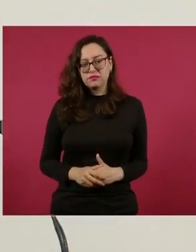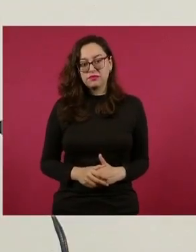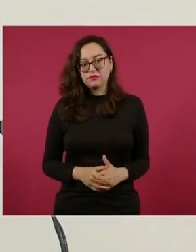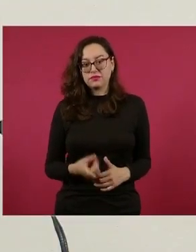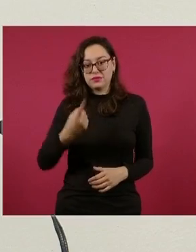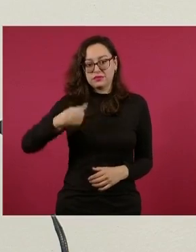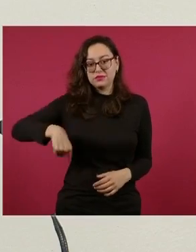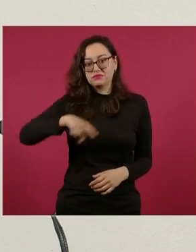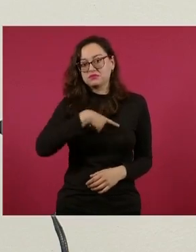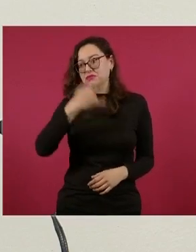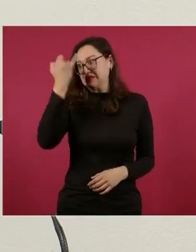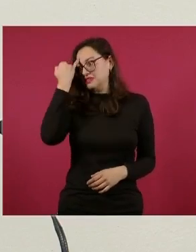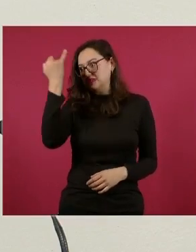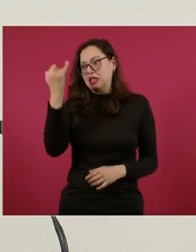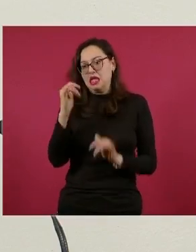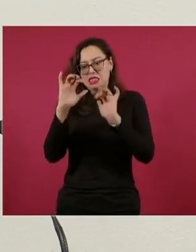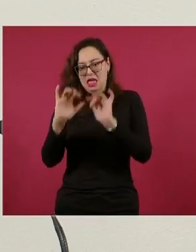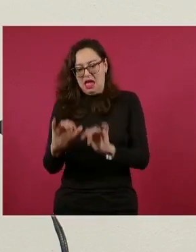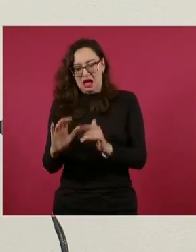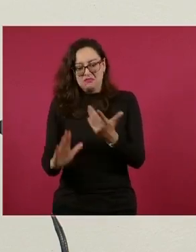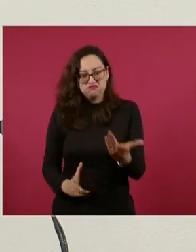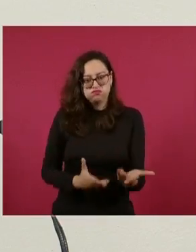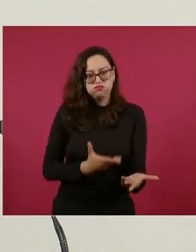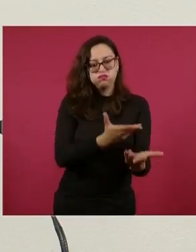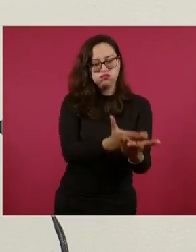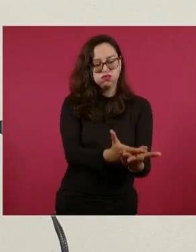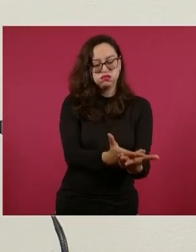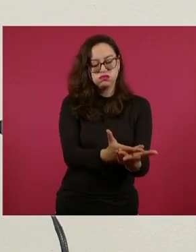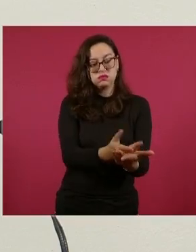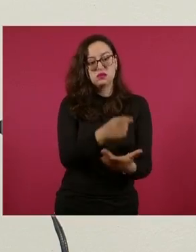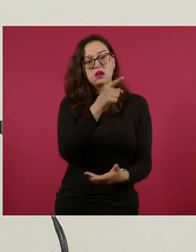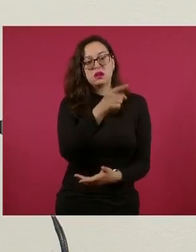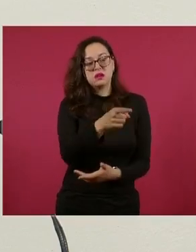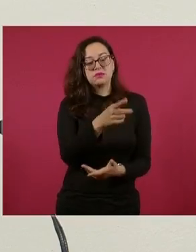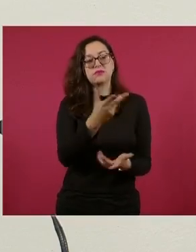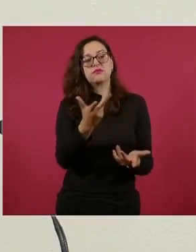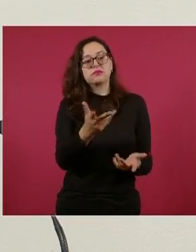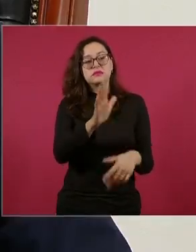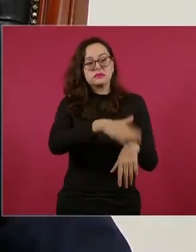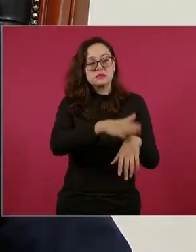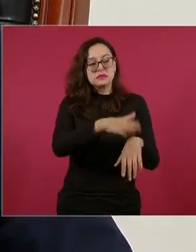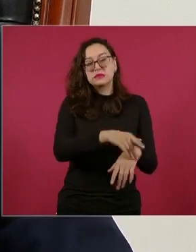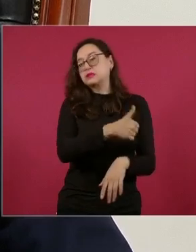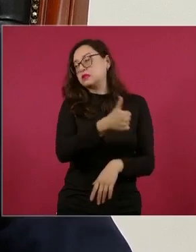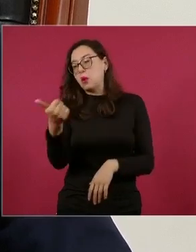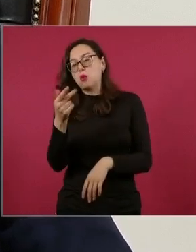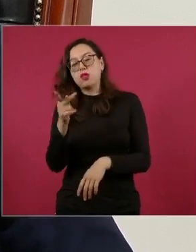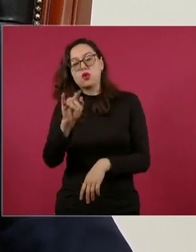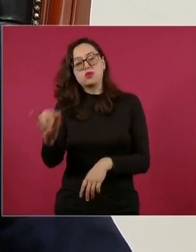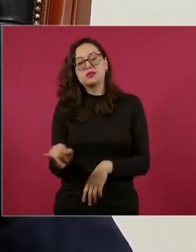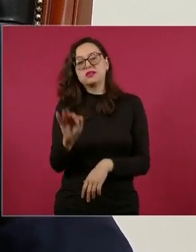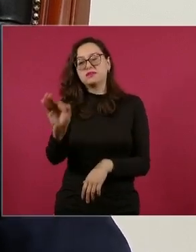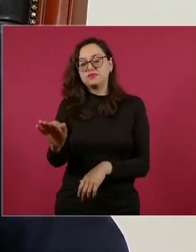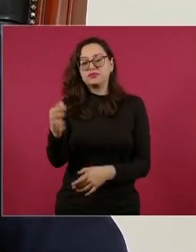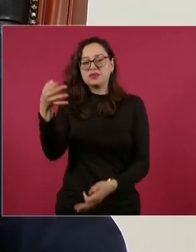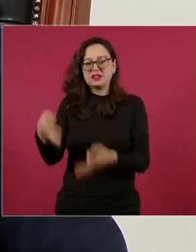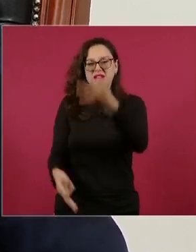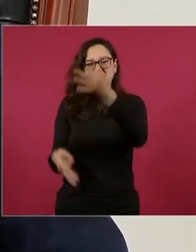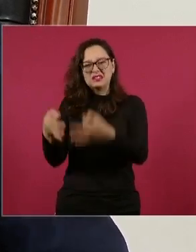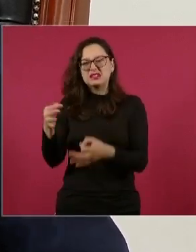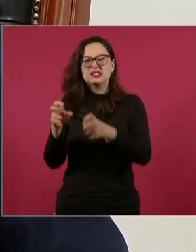enviamos una iniciativa para que jueces, magistrados, ministros del Poder Judicial los